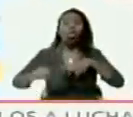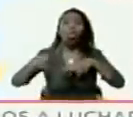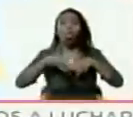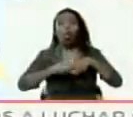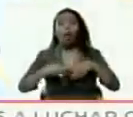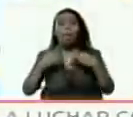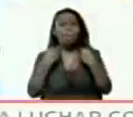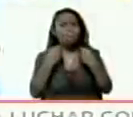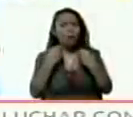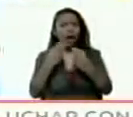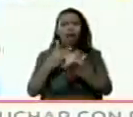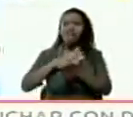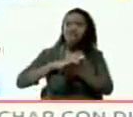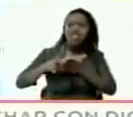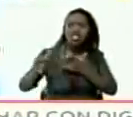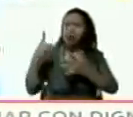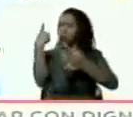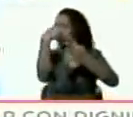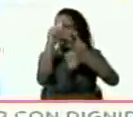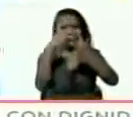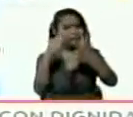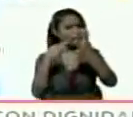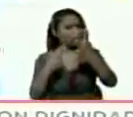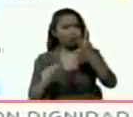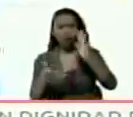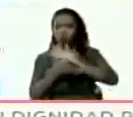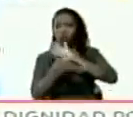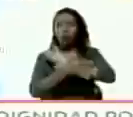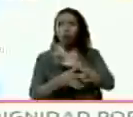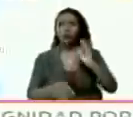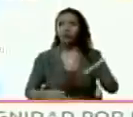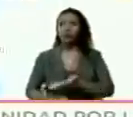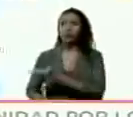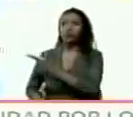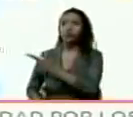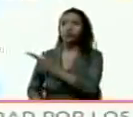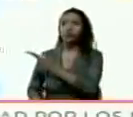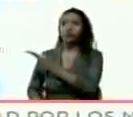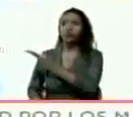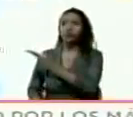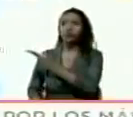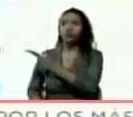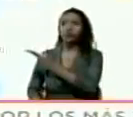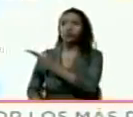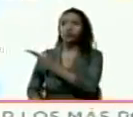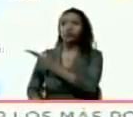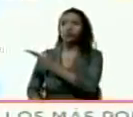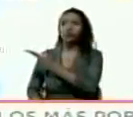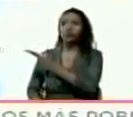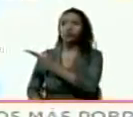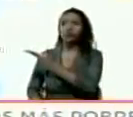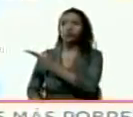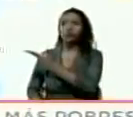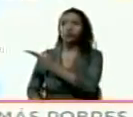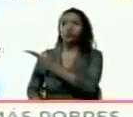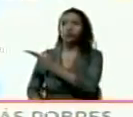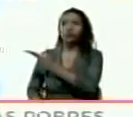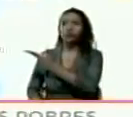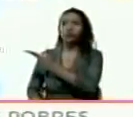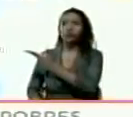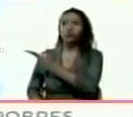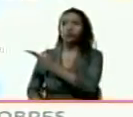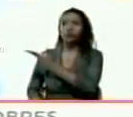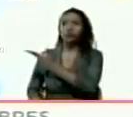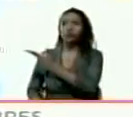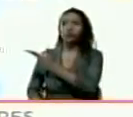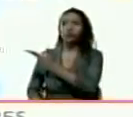para visas, y etcétera. Edgar Zambrano, Alfonso Marquina, Alfredo Ramos, Jacobo Marmo, Daniel Antequera, Bolivia